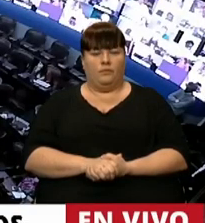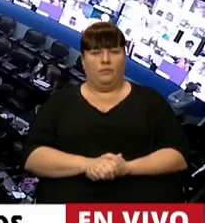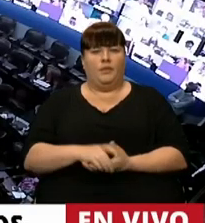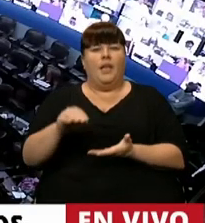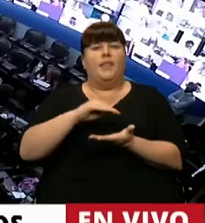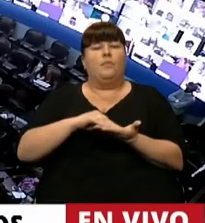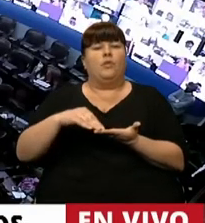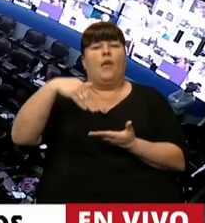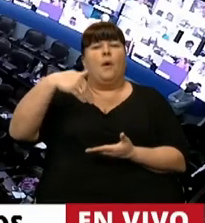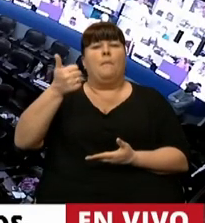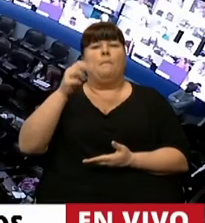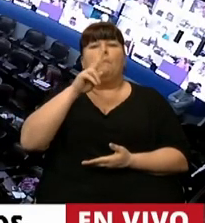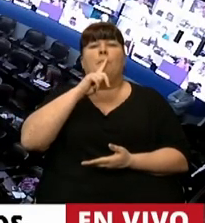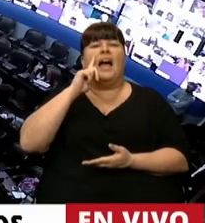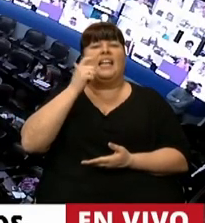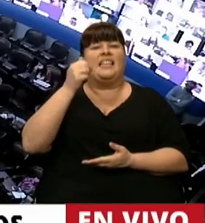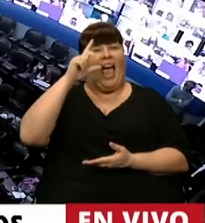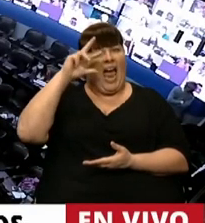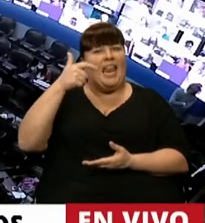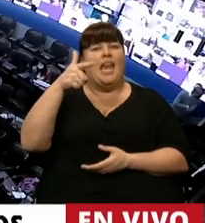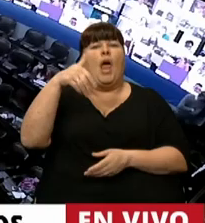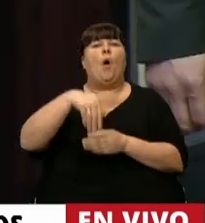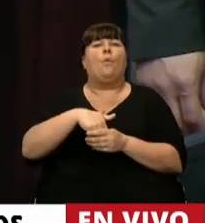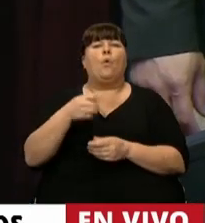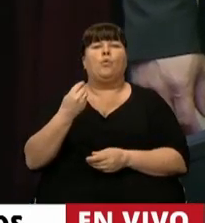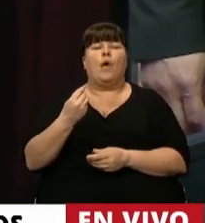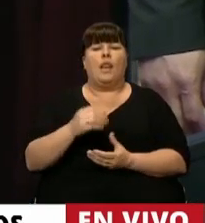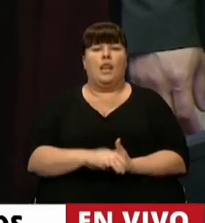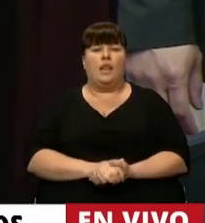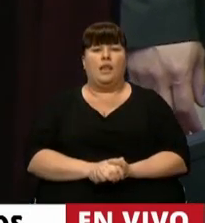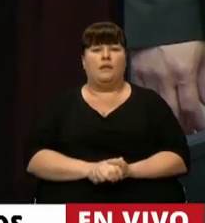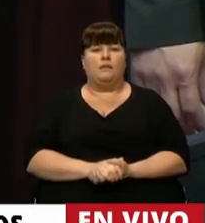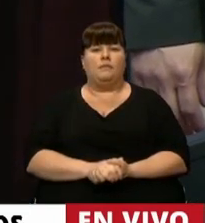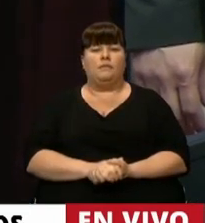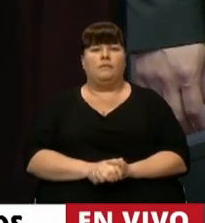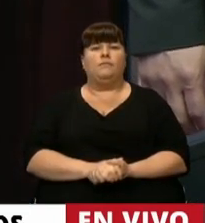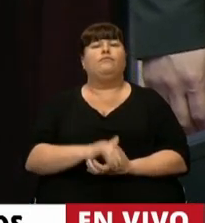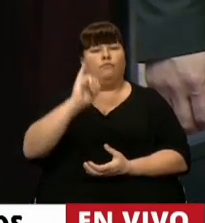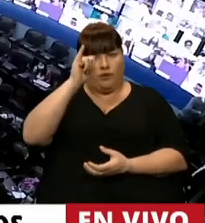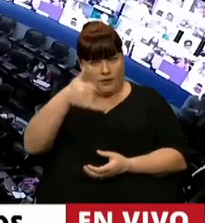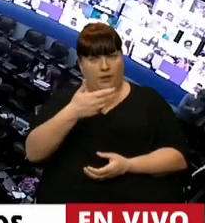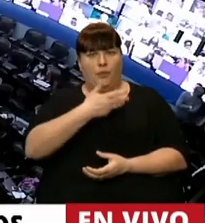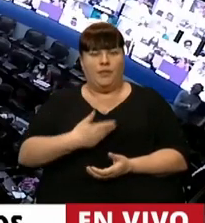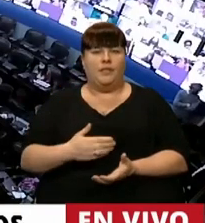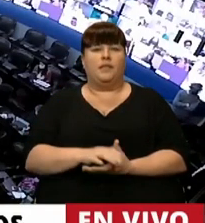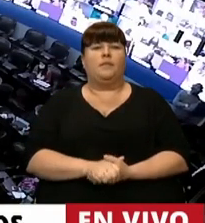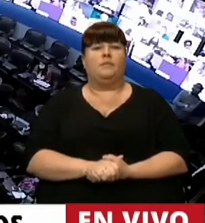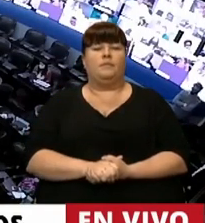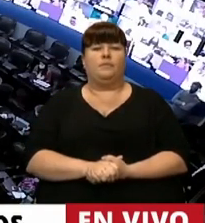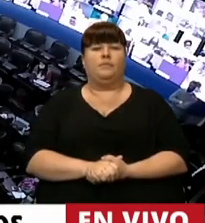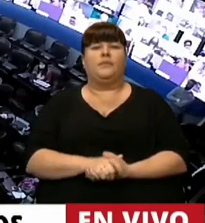diputado a martearena josé luís el sentido de su voto afirmativo presidente